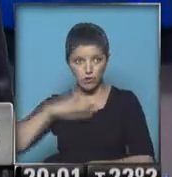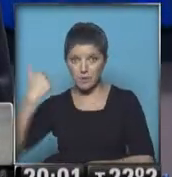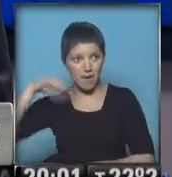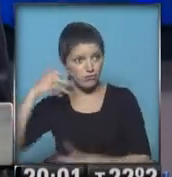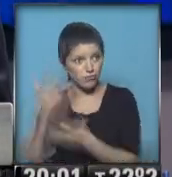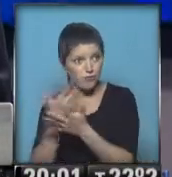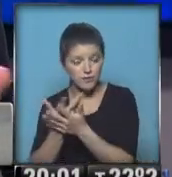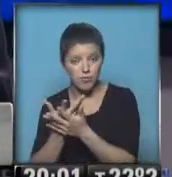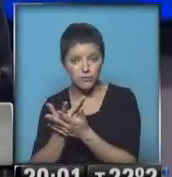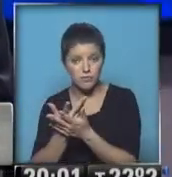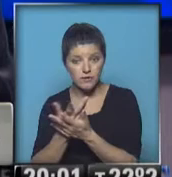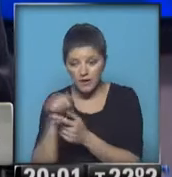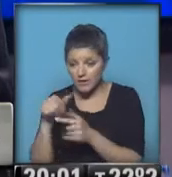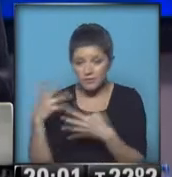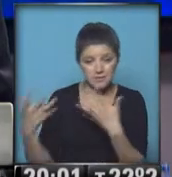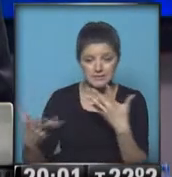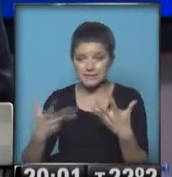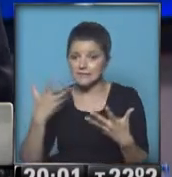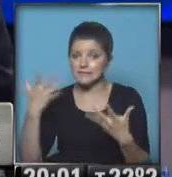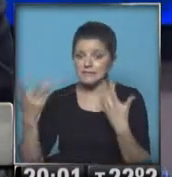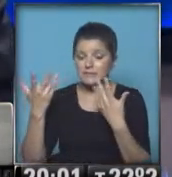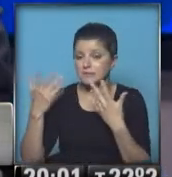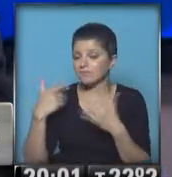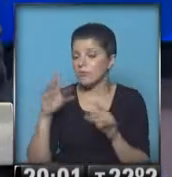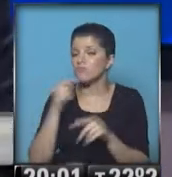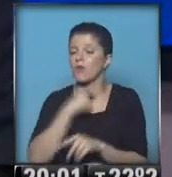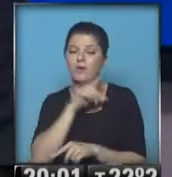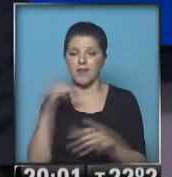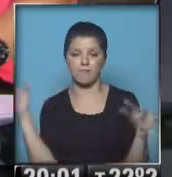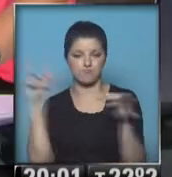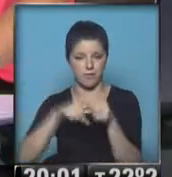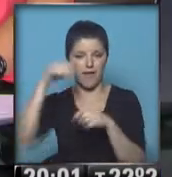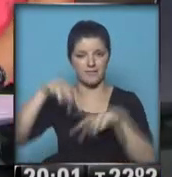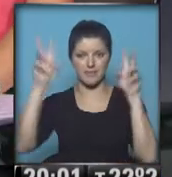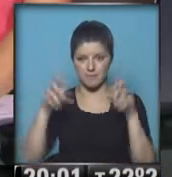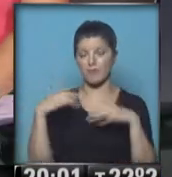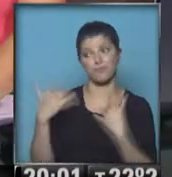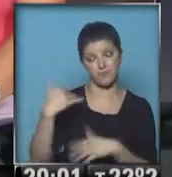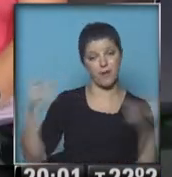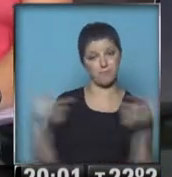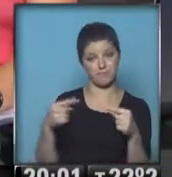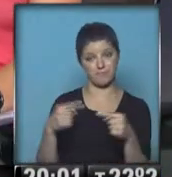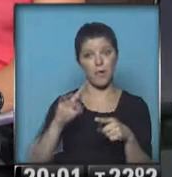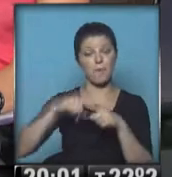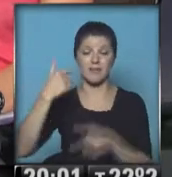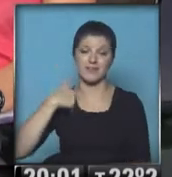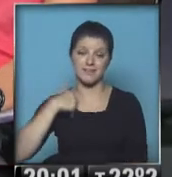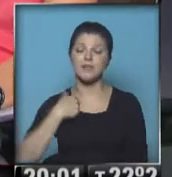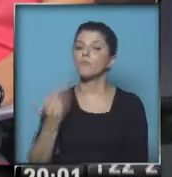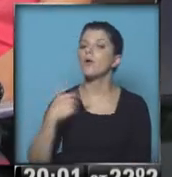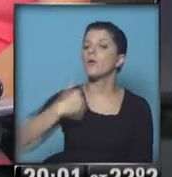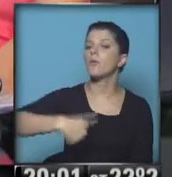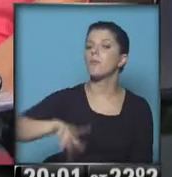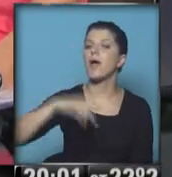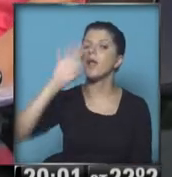afectados, es donde la oposición parece más desentendida del tema. Gracias, Luis. Verdaderas paradojas de la política argentina. Bueno, mañana, ¿qué va a pasar en